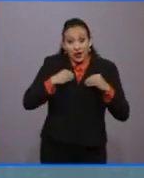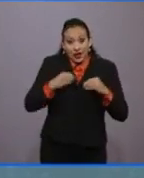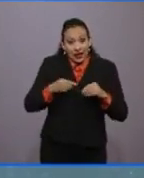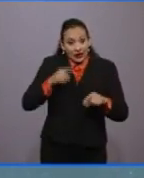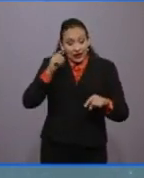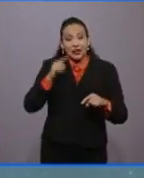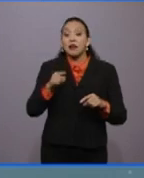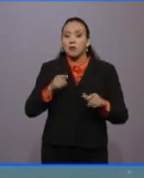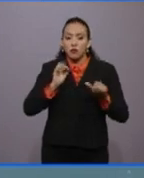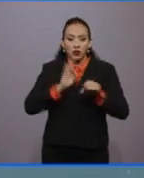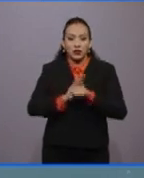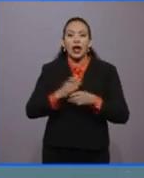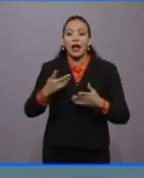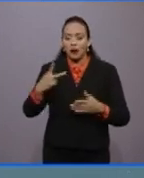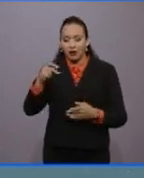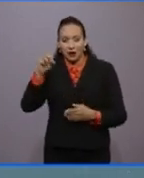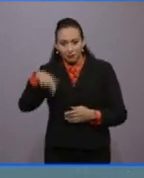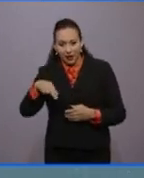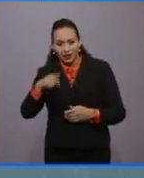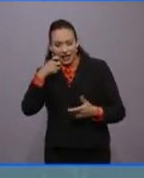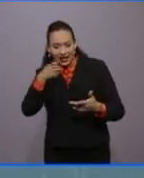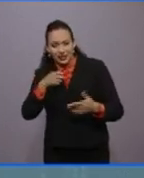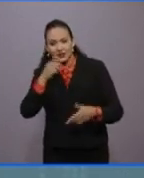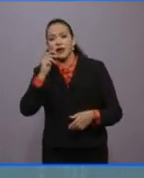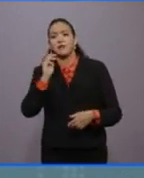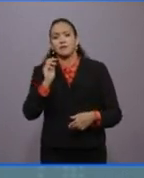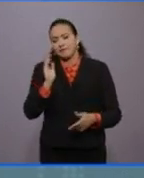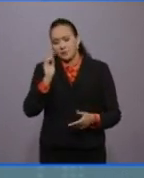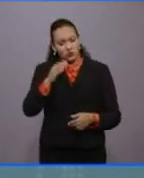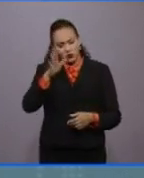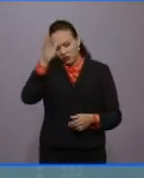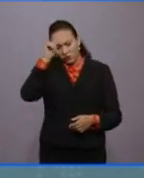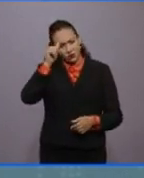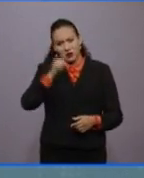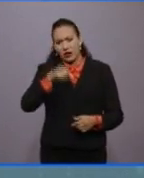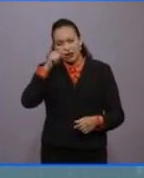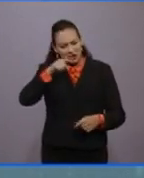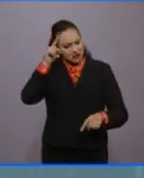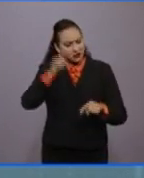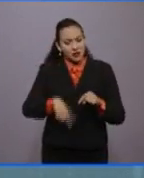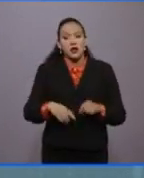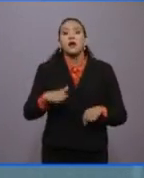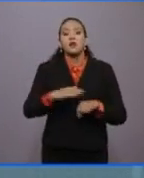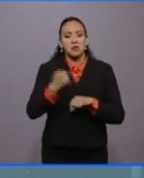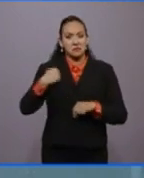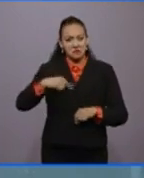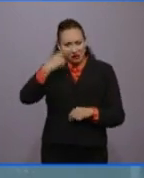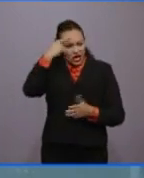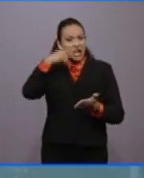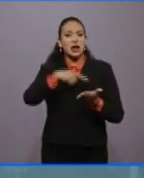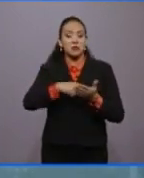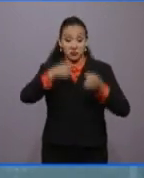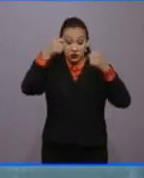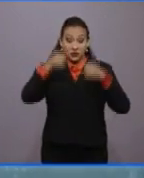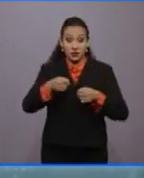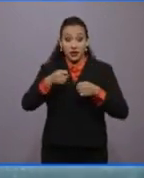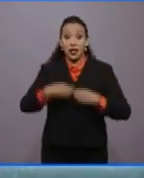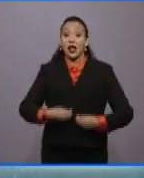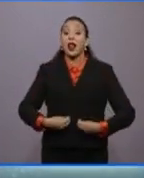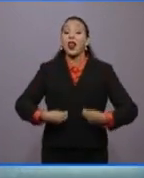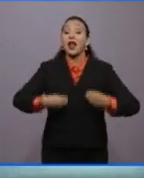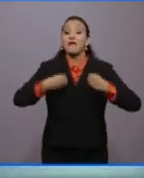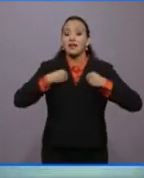PAN votará en contra de esta propuesta porque creemos, y lo creemos con mucha firmeza, que la